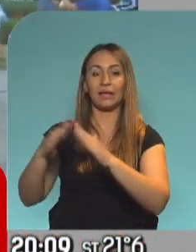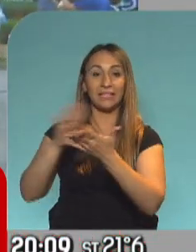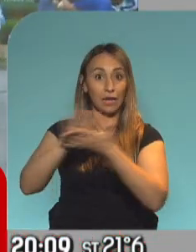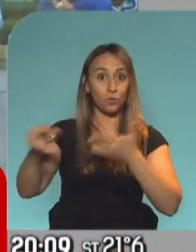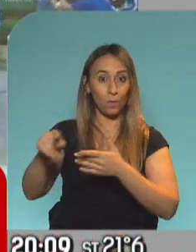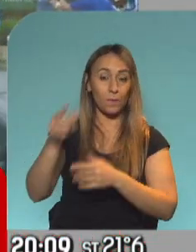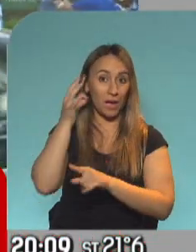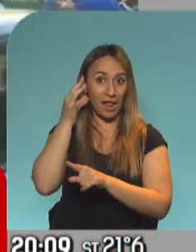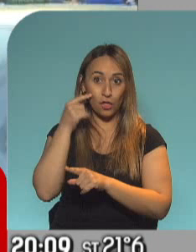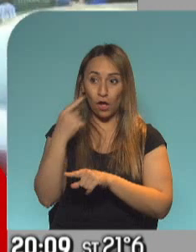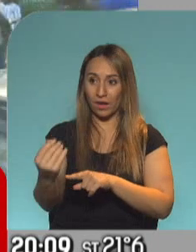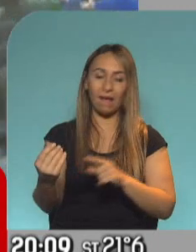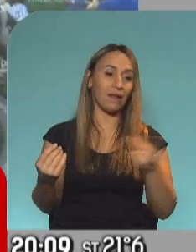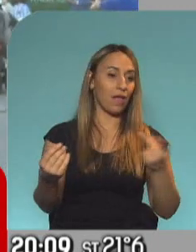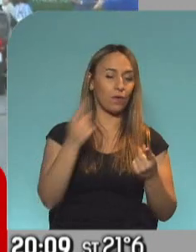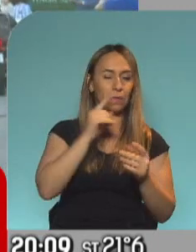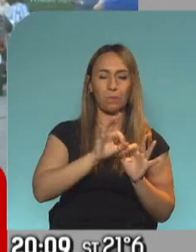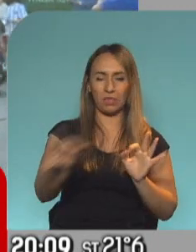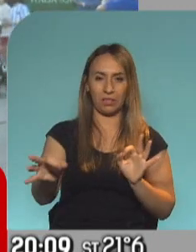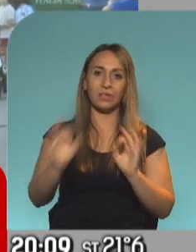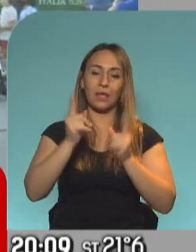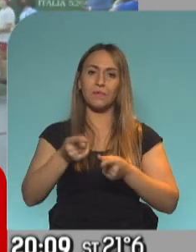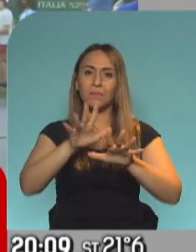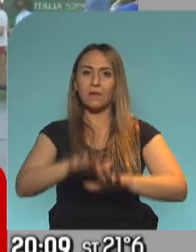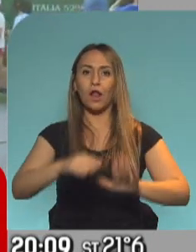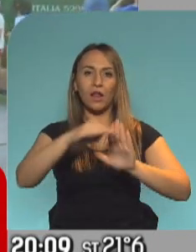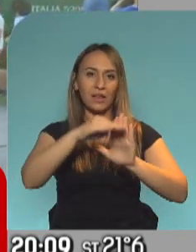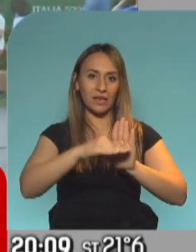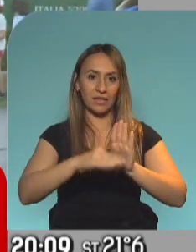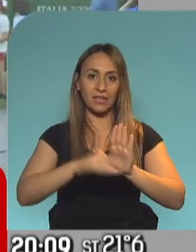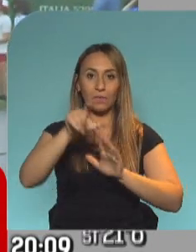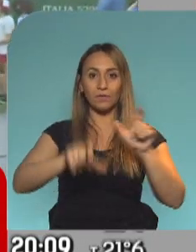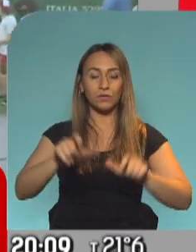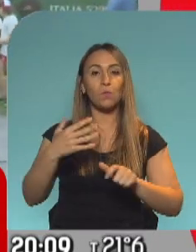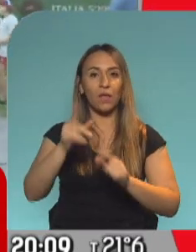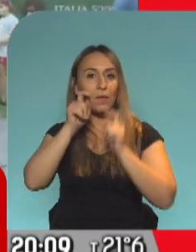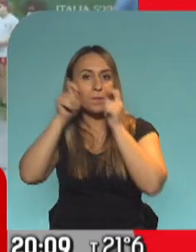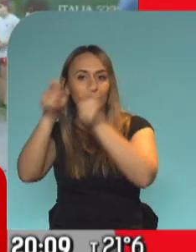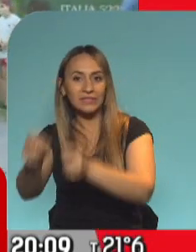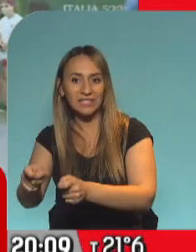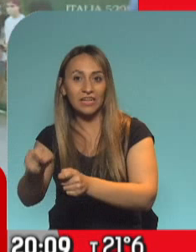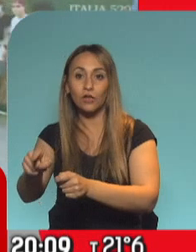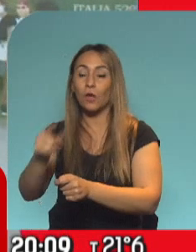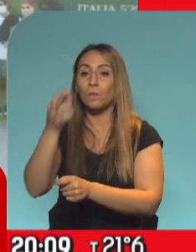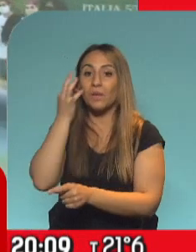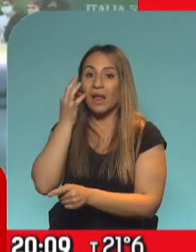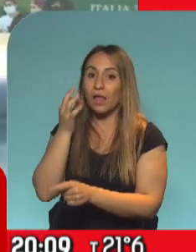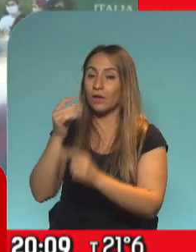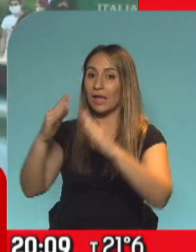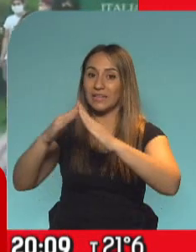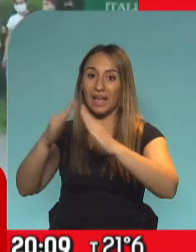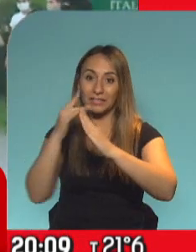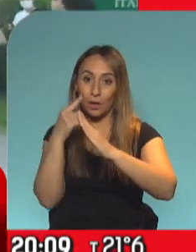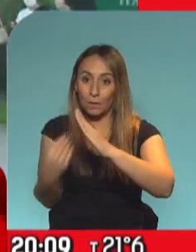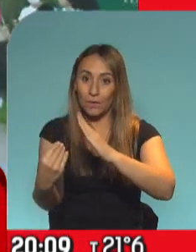también se confeccionó un listado de las personas que lo pueden visitar mientras digo esté en esa casa y